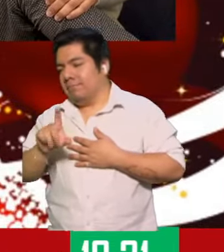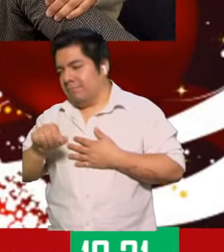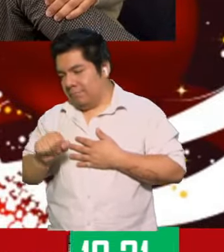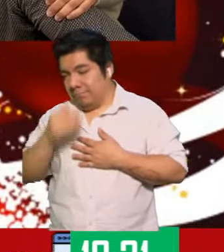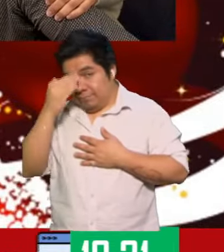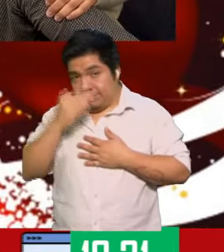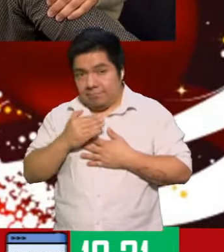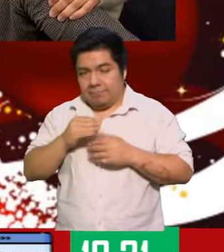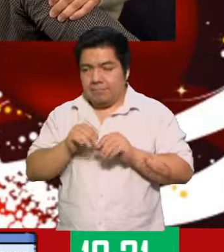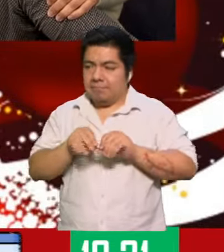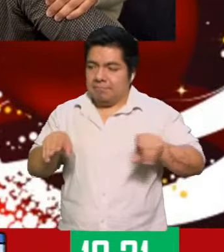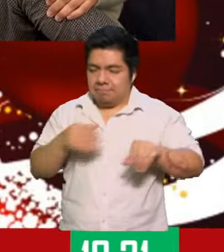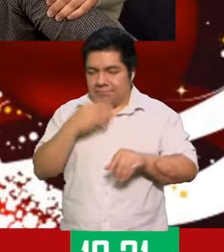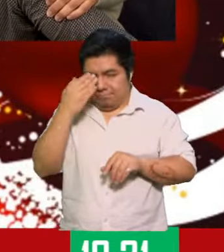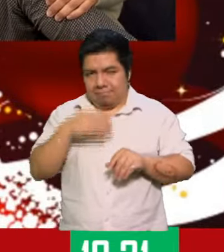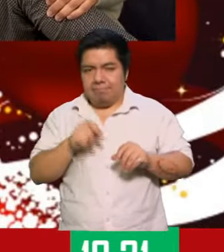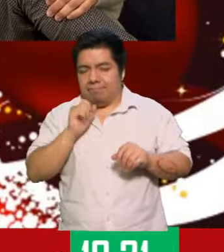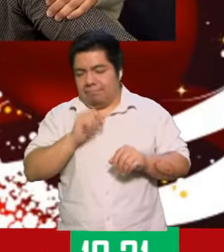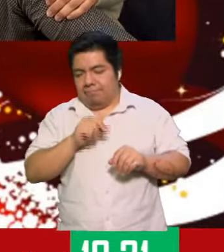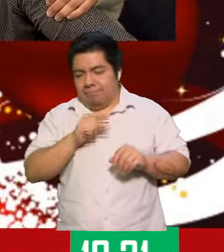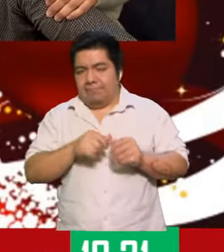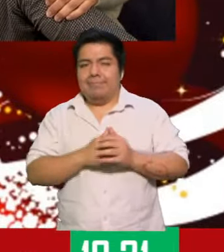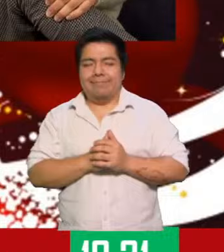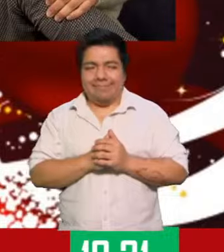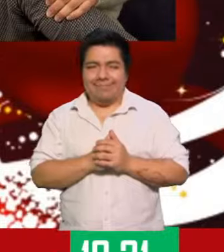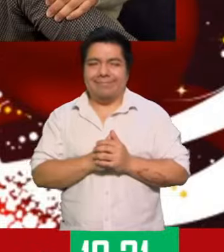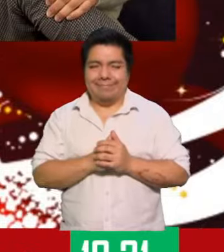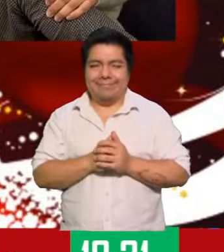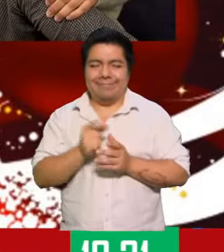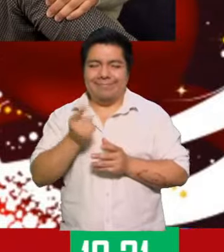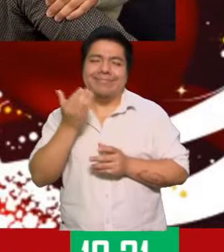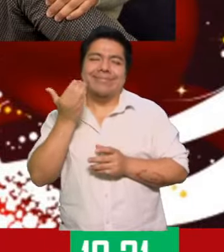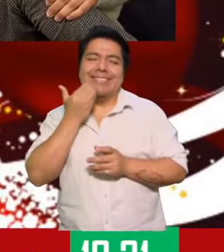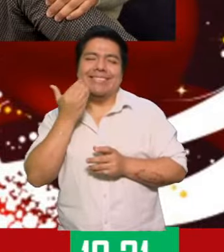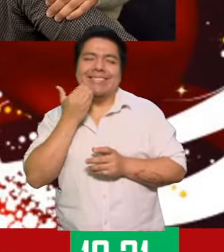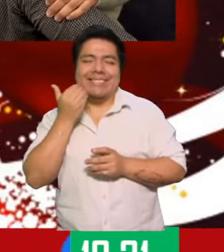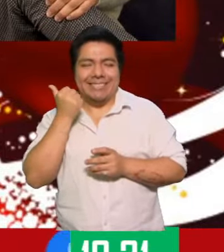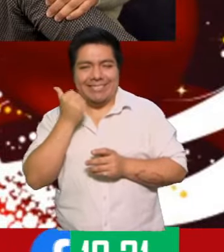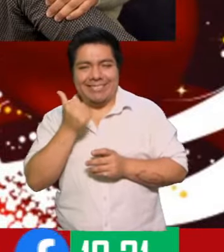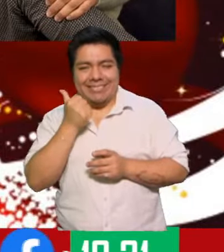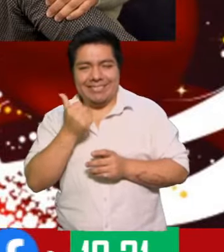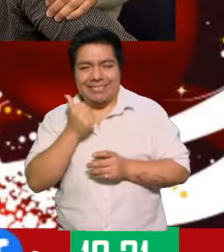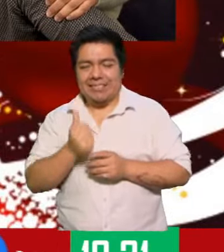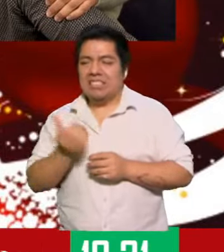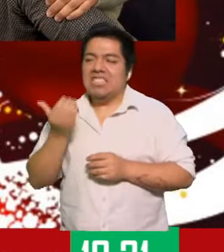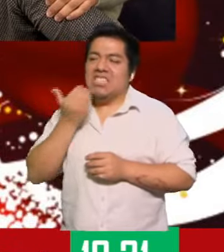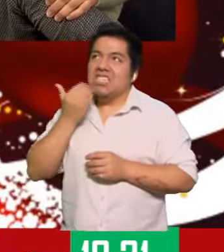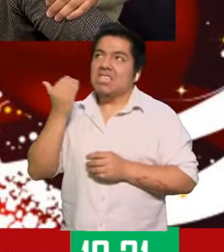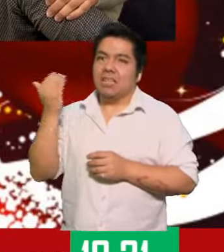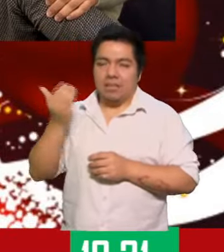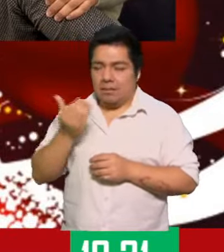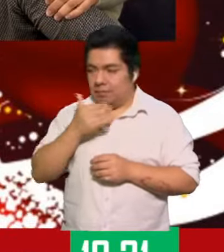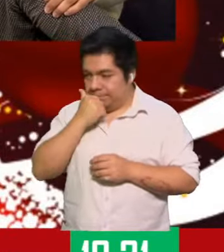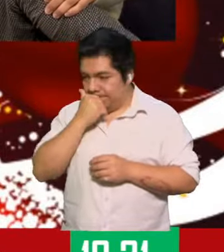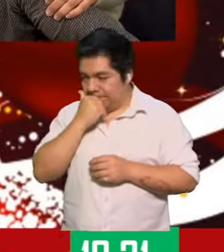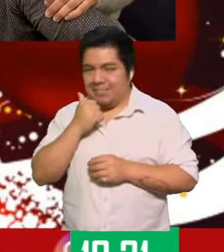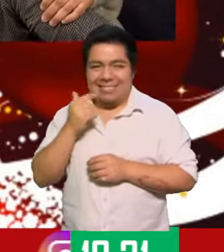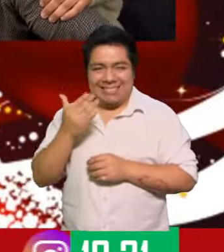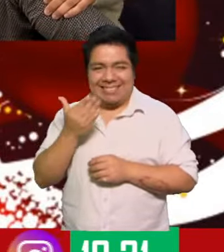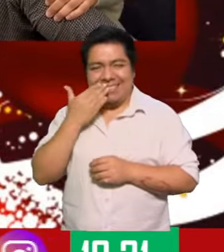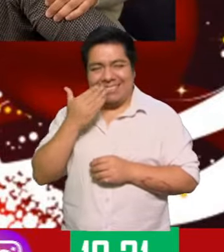llevan toda la parte de prensa Pues también ellos ahí están poniendo Chido chido iba a decir ingon ing Perdón también